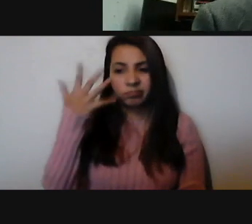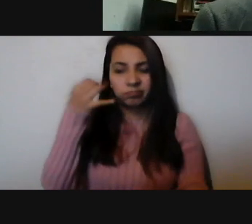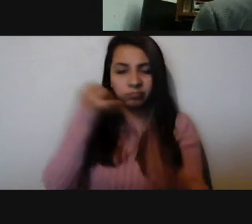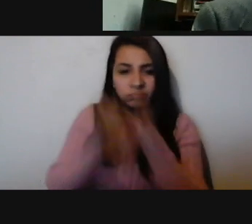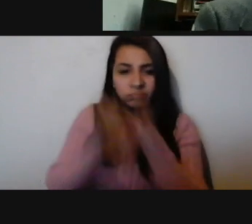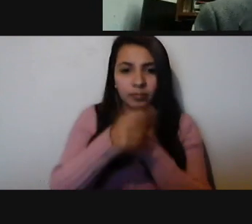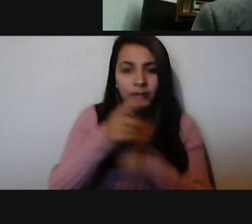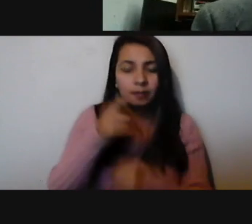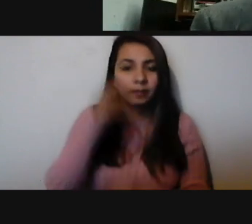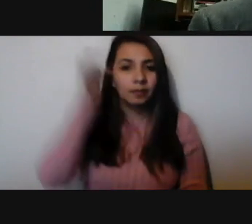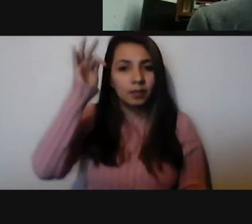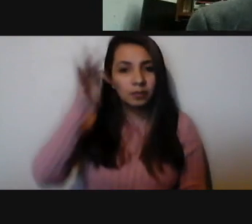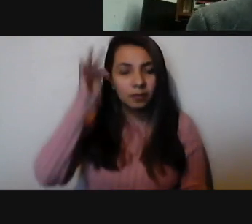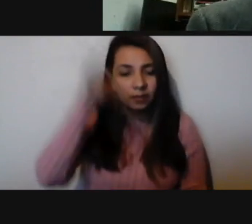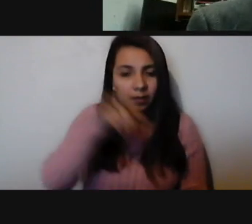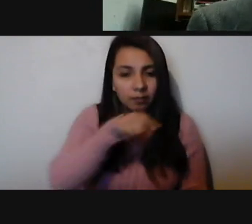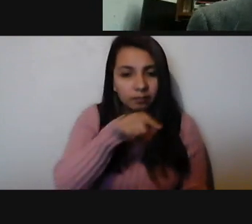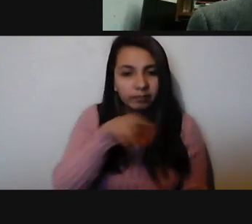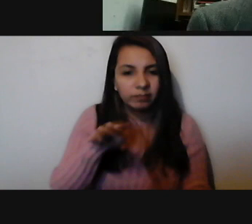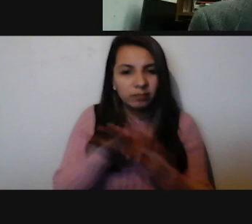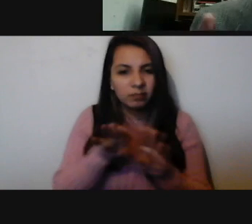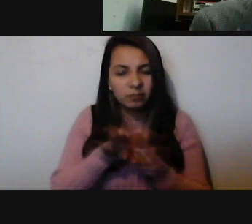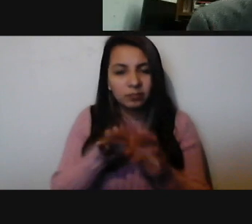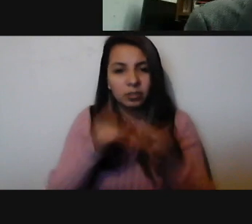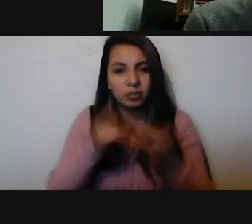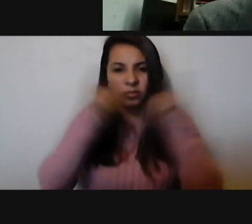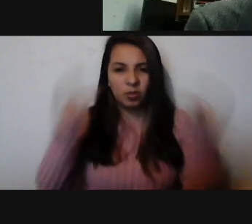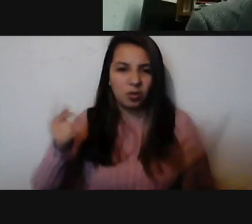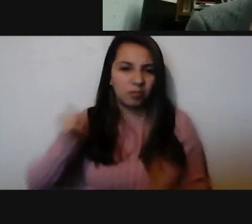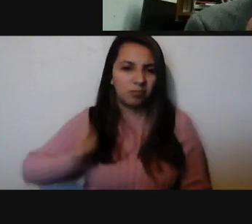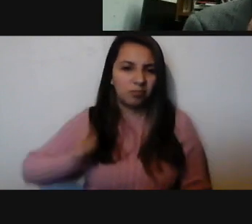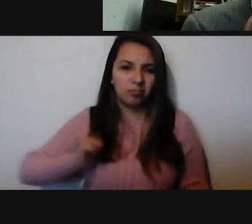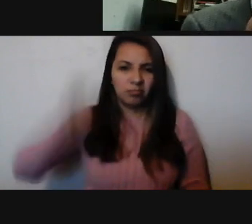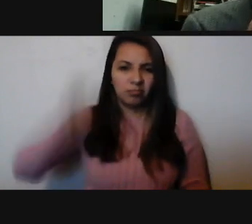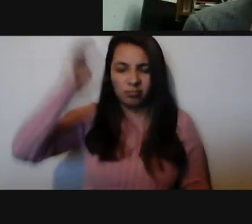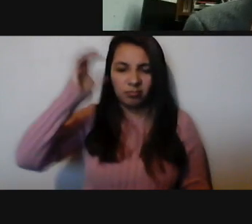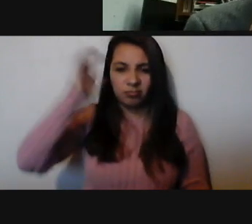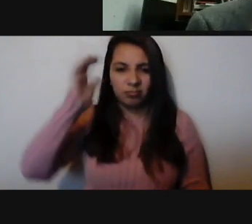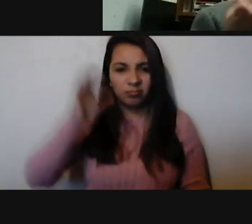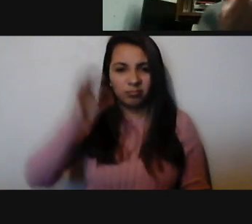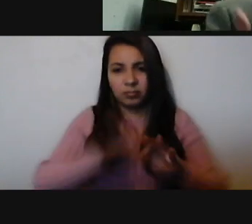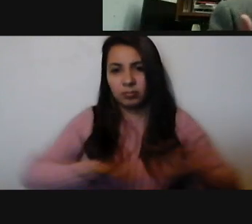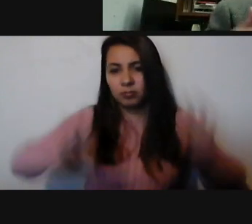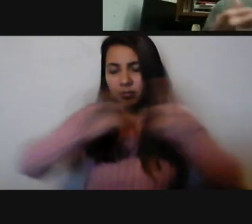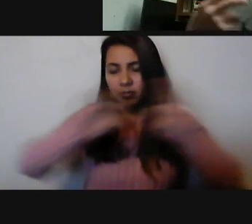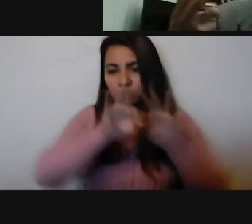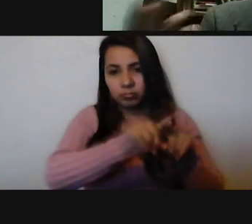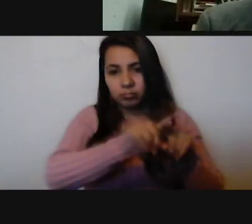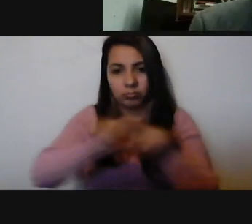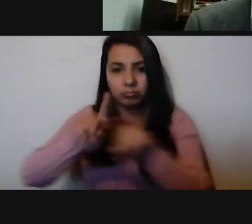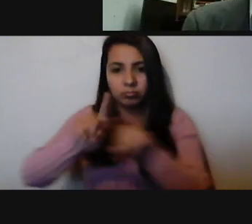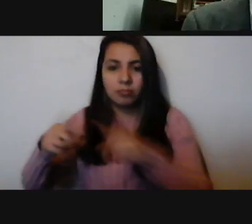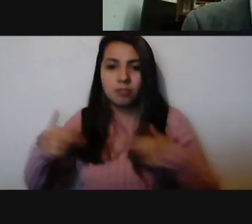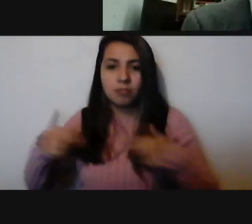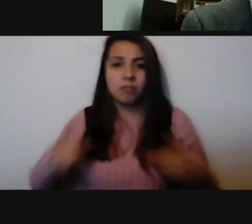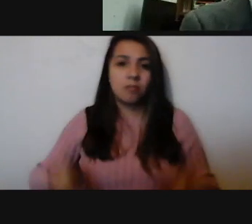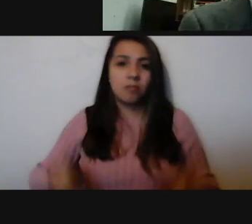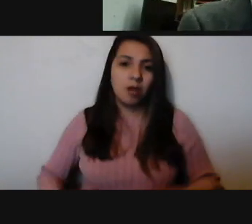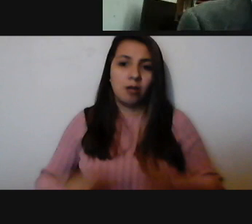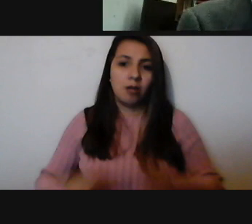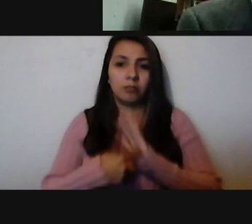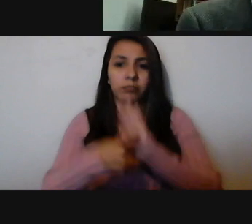trabajo contempla muy, muy profundamente esta filosofía como de la historia, del uso de la historia de estos grandes